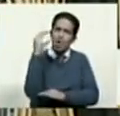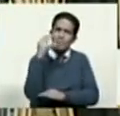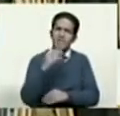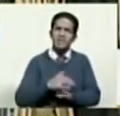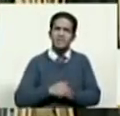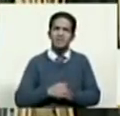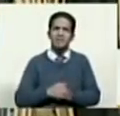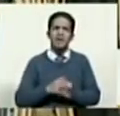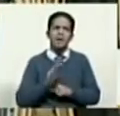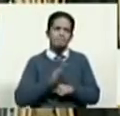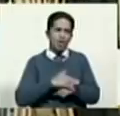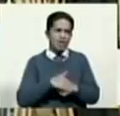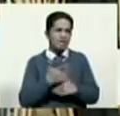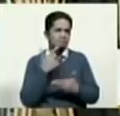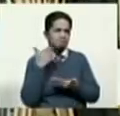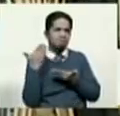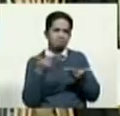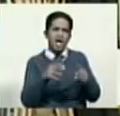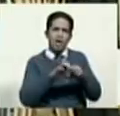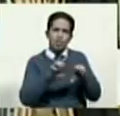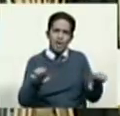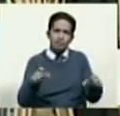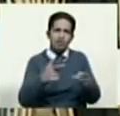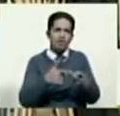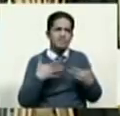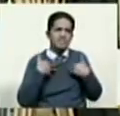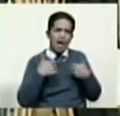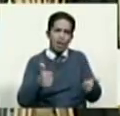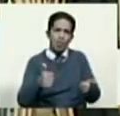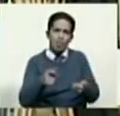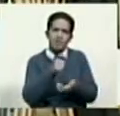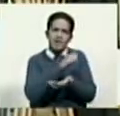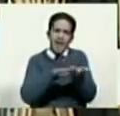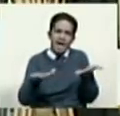no le dan empleo, educación gratuita, salud gratuita,